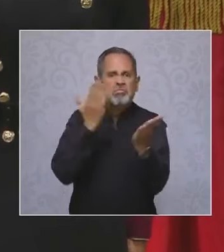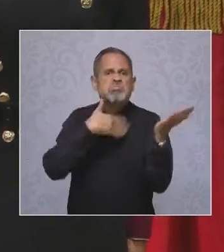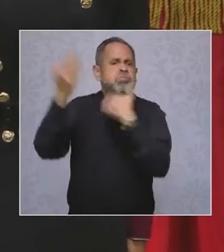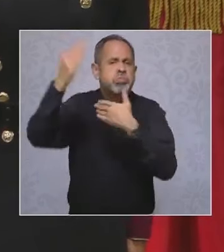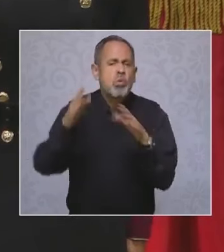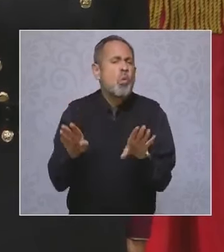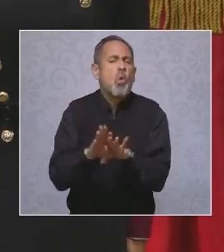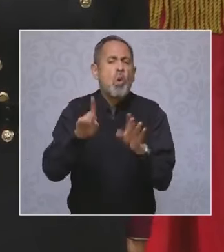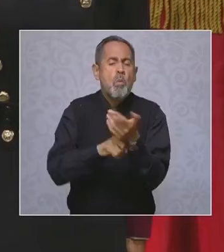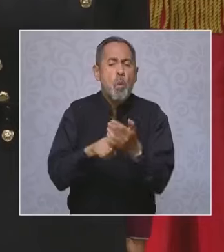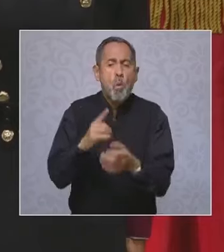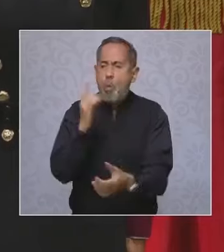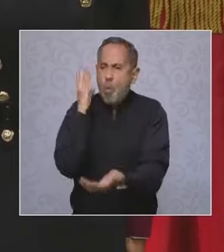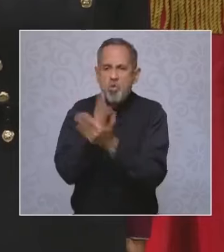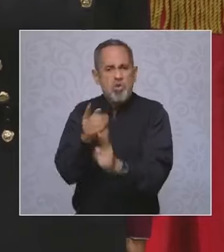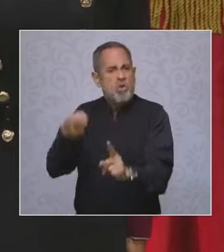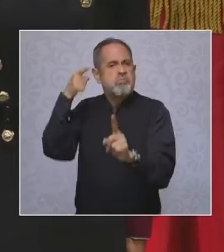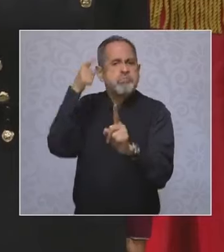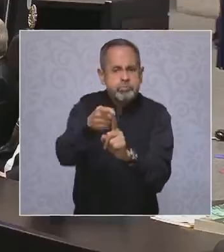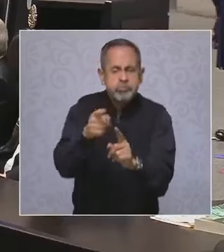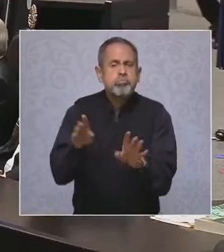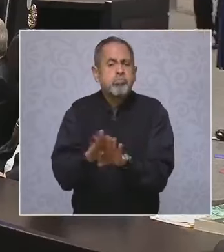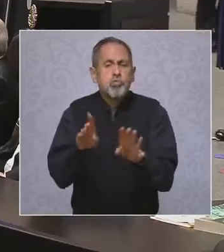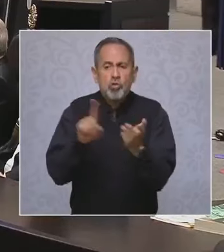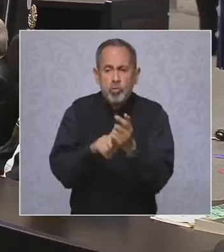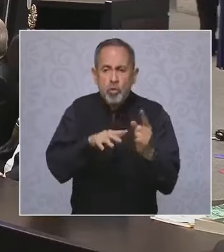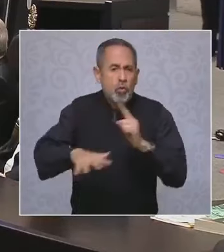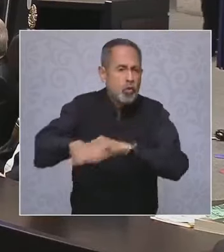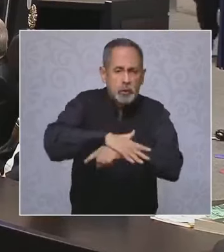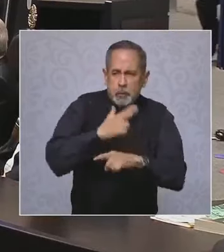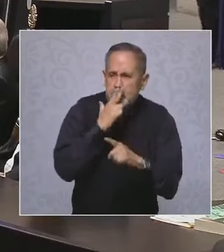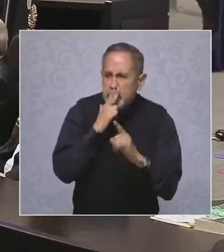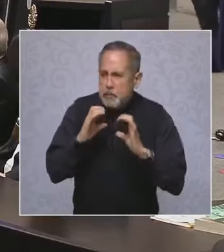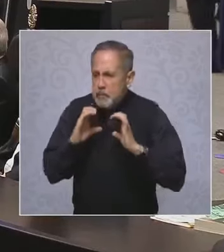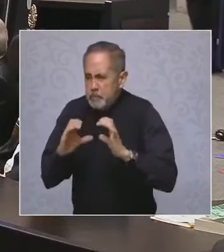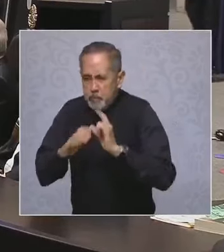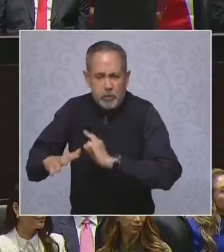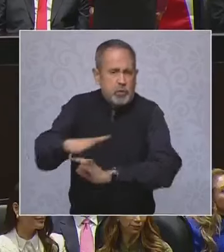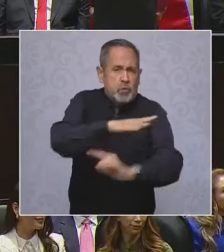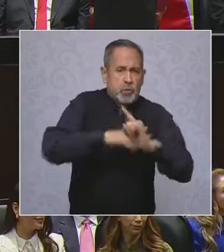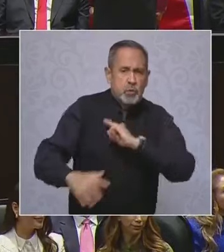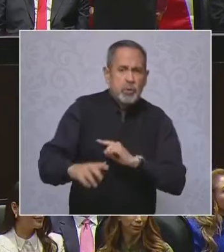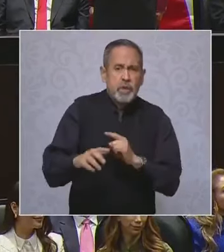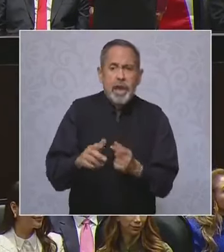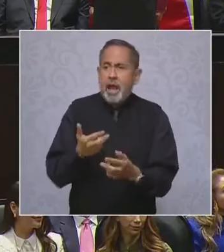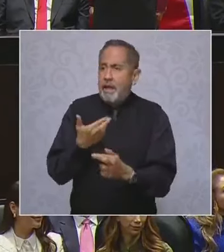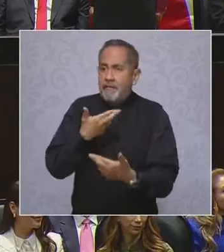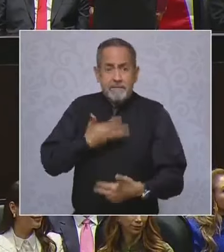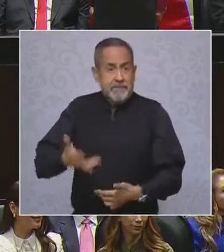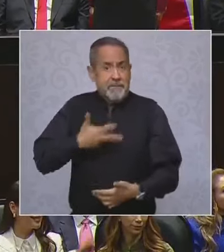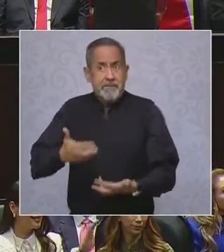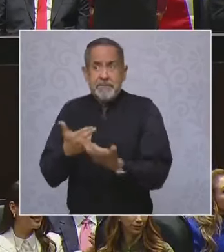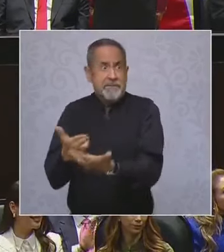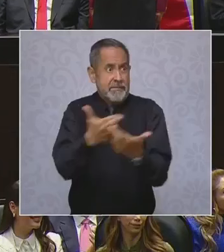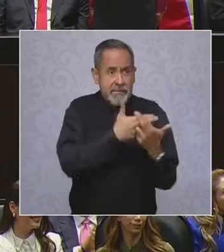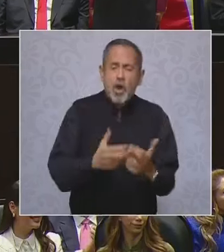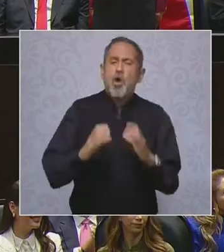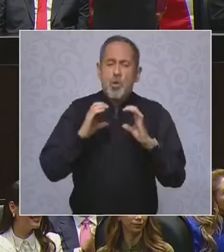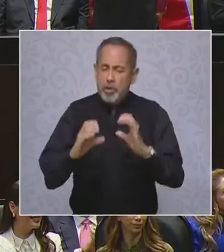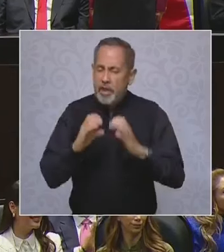pueden fortalecerse con el cuidado del medio ambiente y los recursos naturales. Siete,